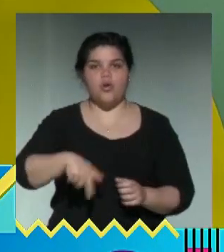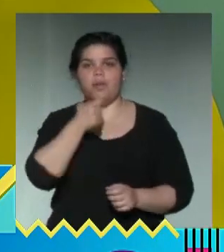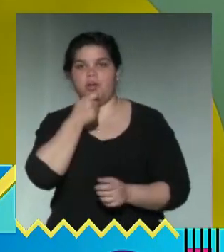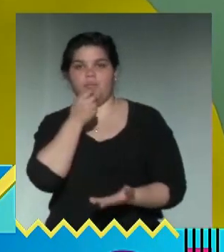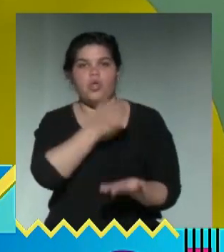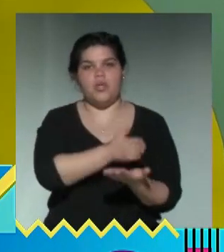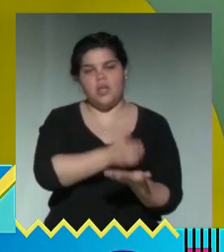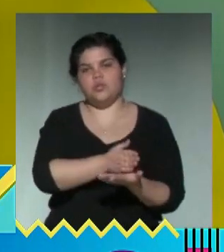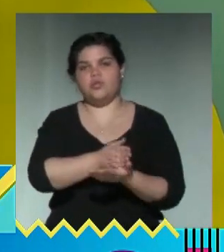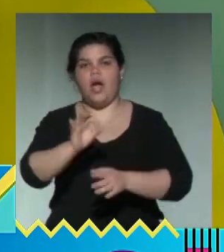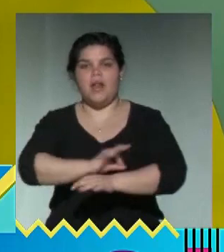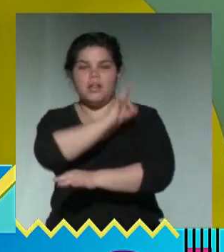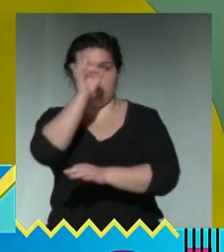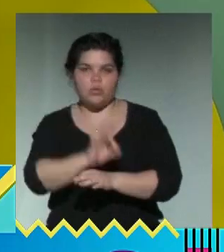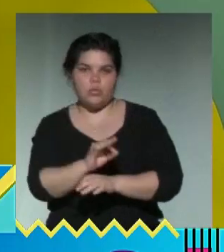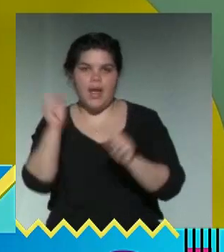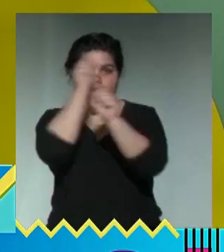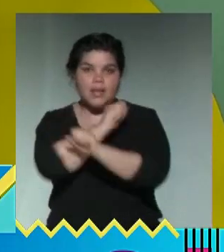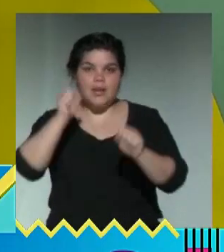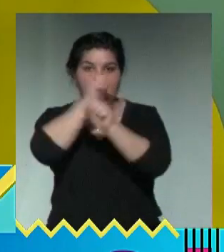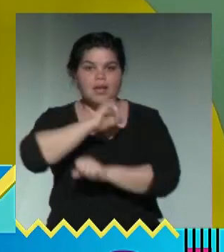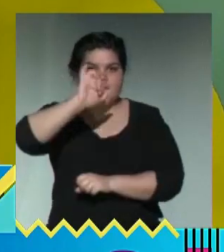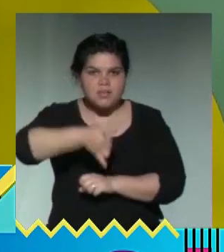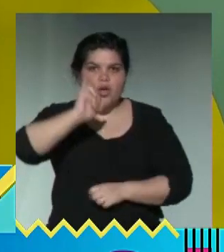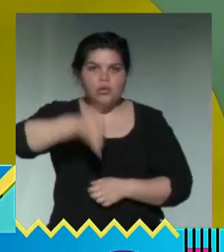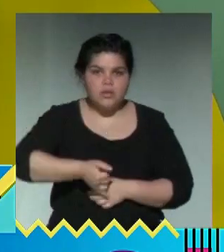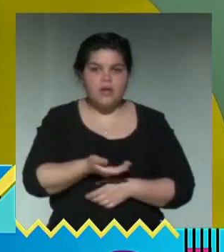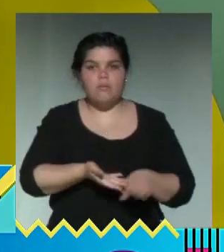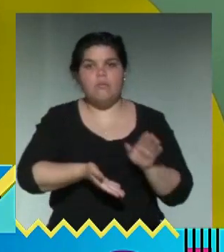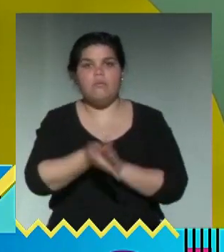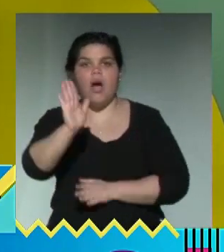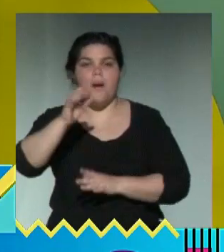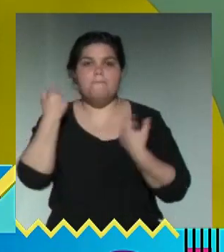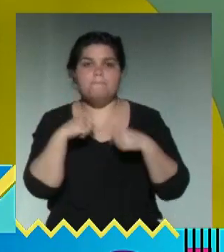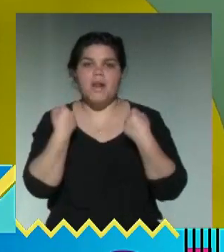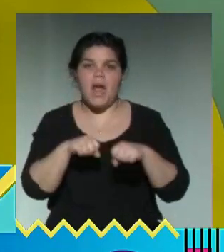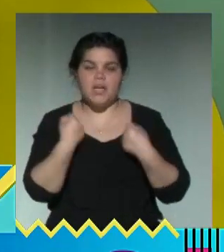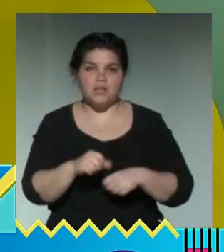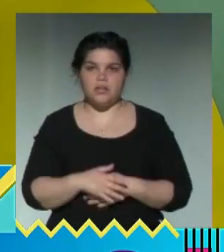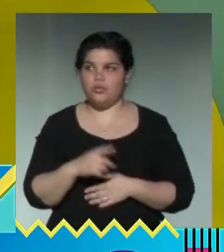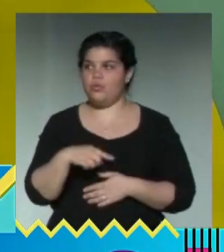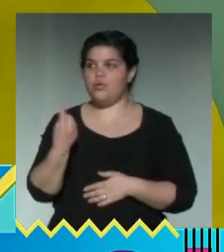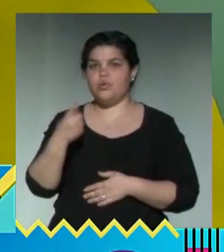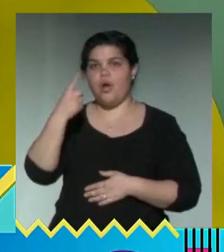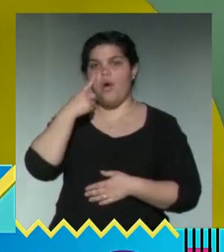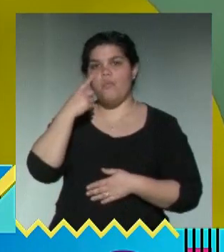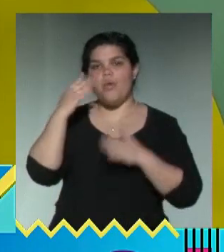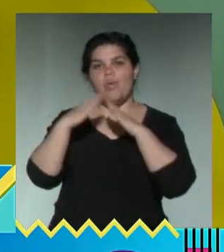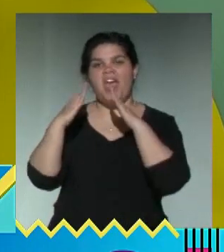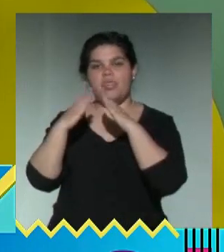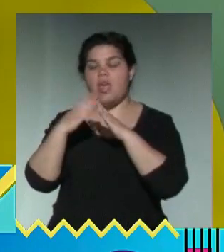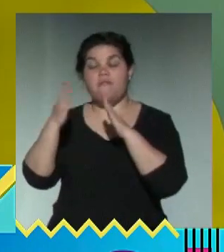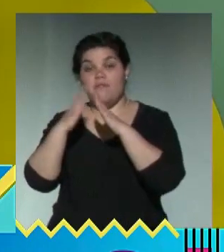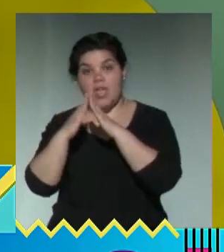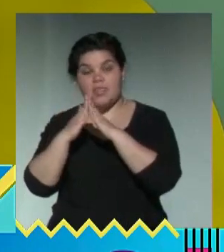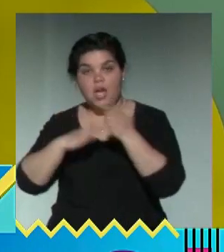o en arquitectura, tienen que hacer una práctica social como parte de su formación, es curricular. Nosotros tenemos vivienda social. Entonces, cada uno en su